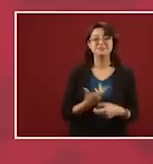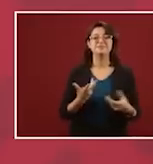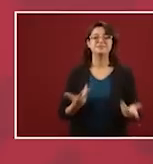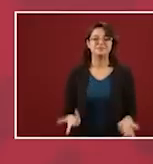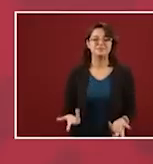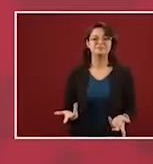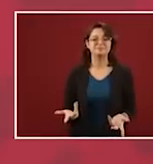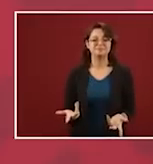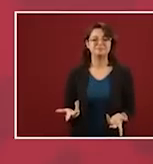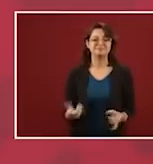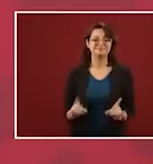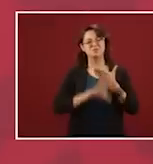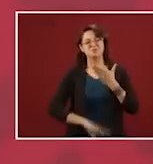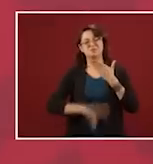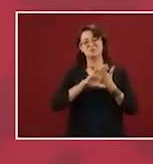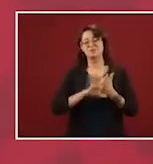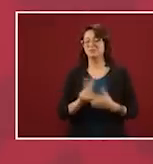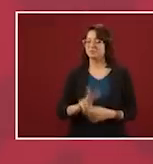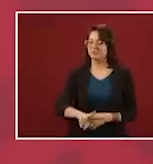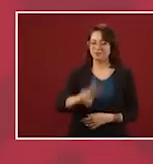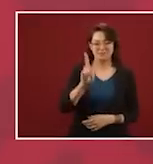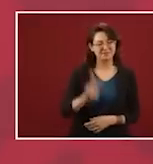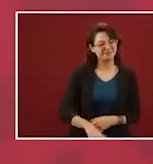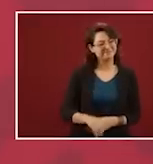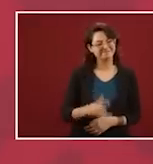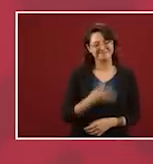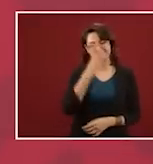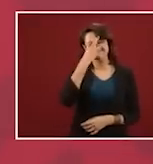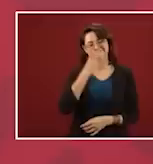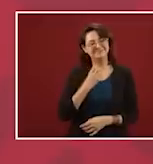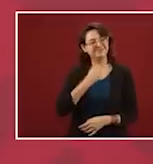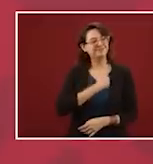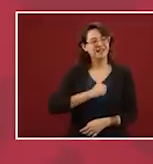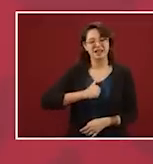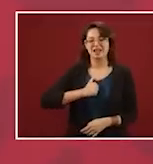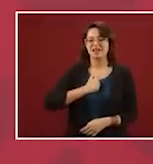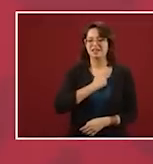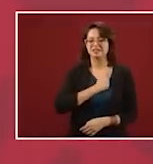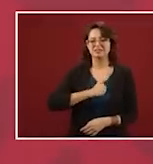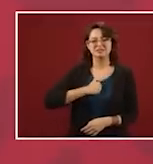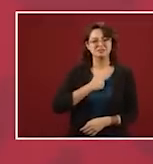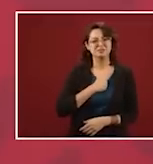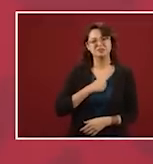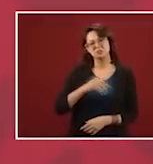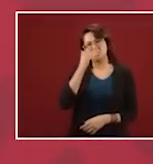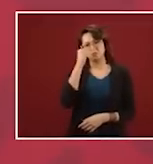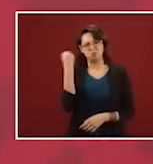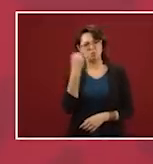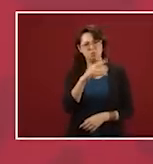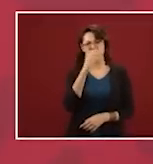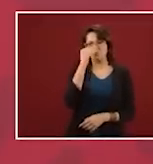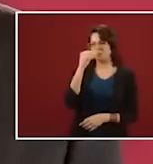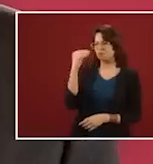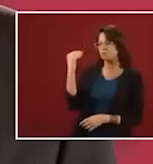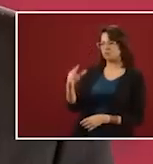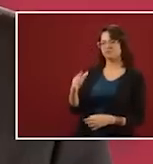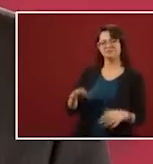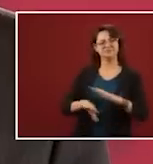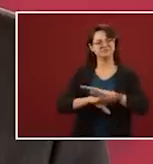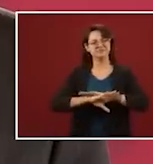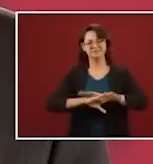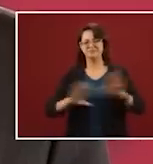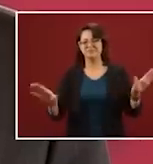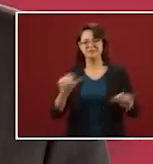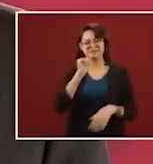estas reacciones, no estoy culpando a nadie, en el caso particular de